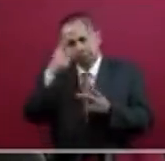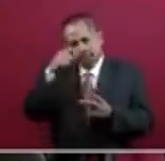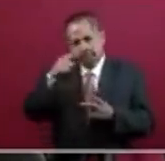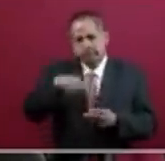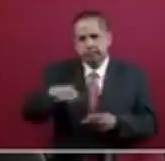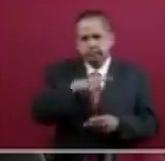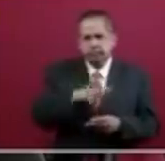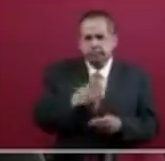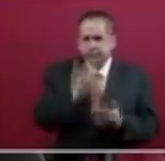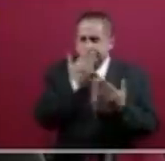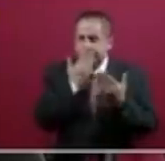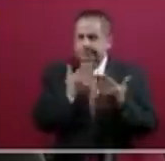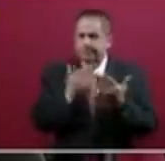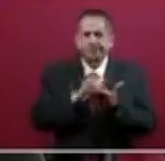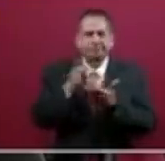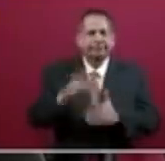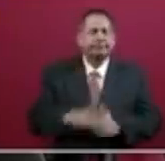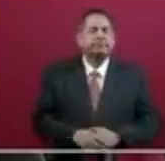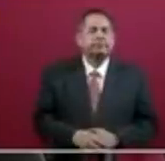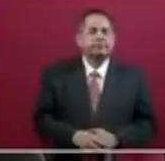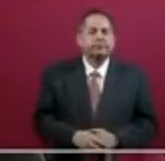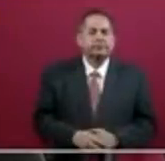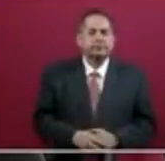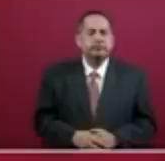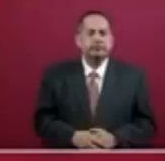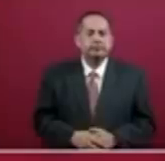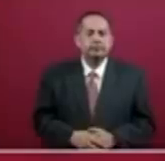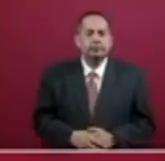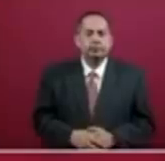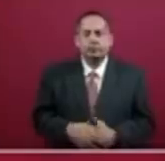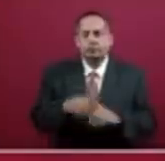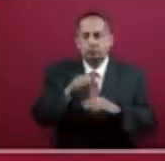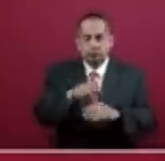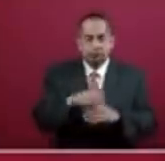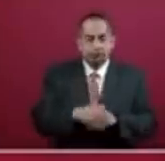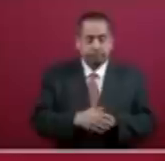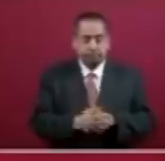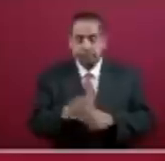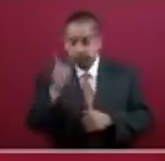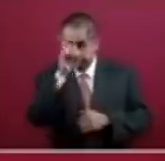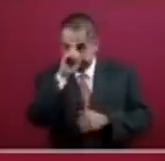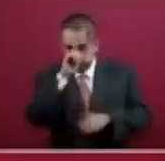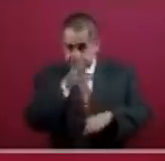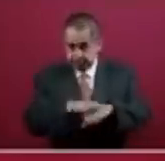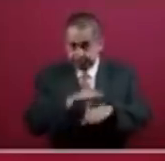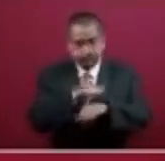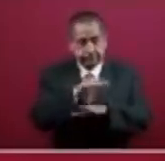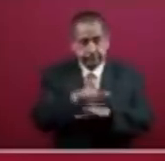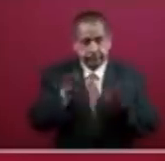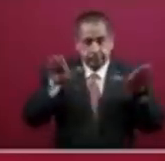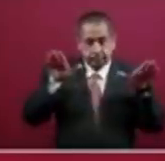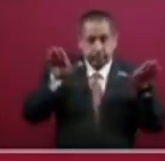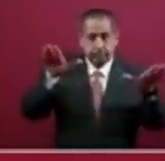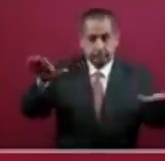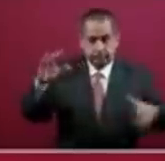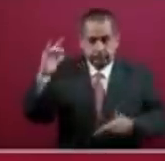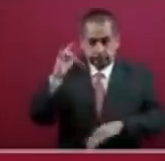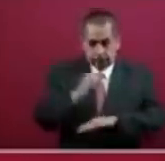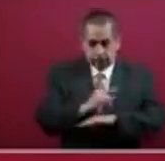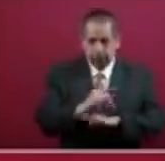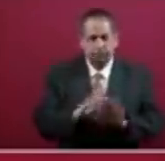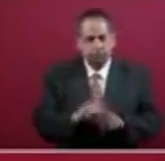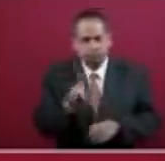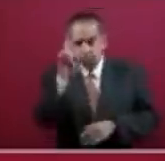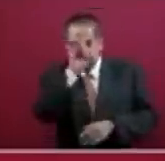ello. Gracias. Bueno, acerca de la recomendación sobre el aeropuerto, pues se toma en